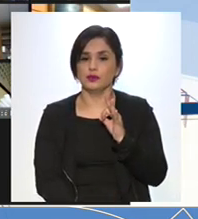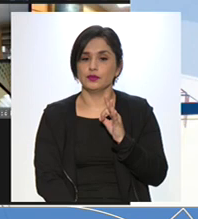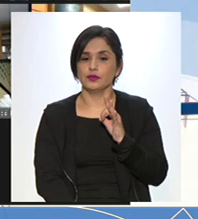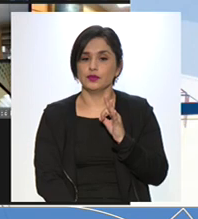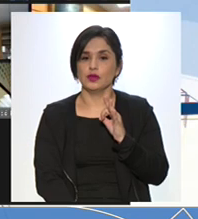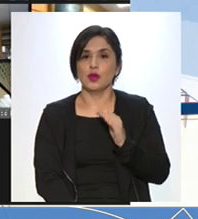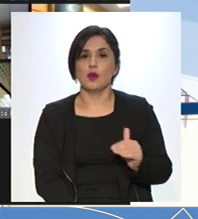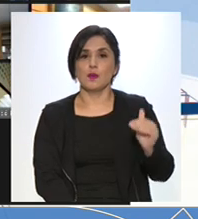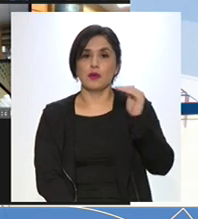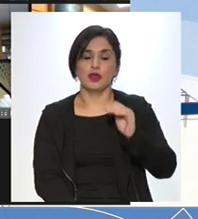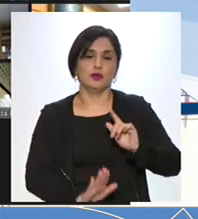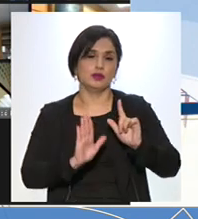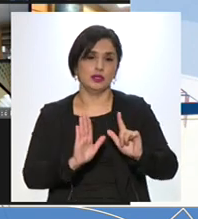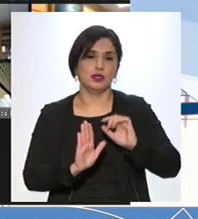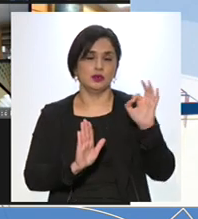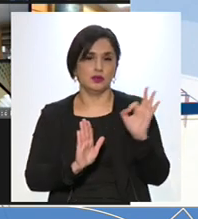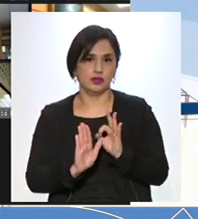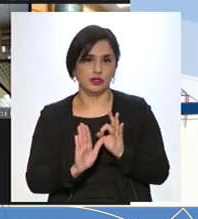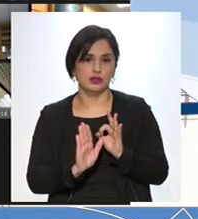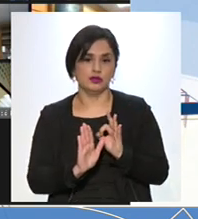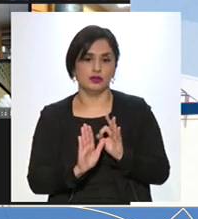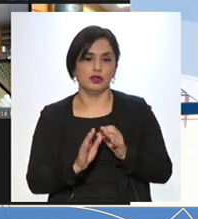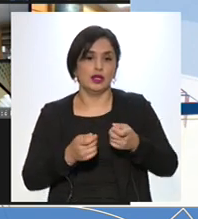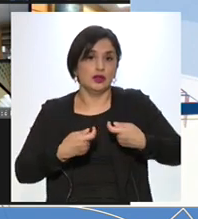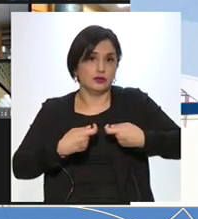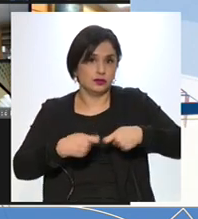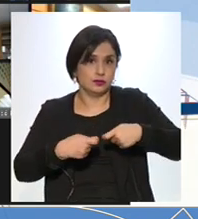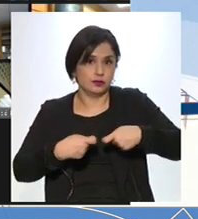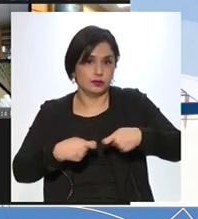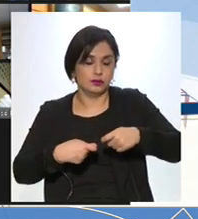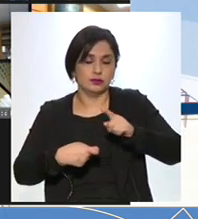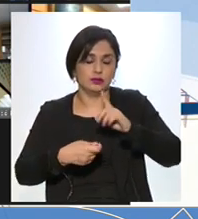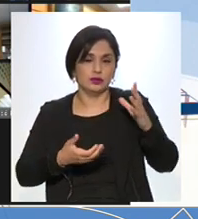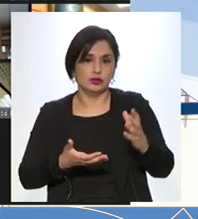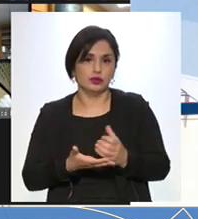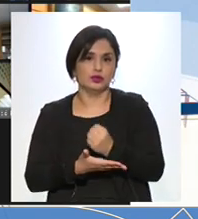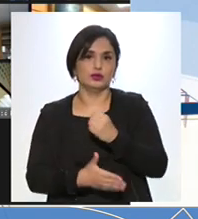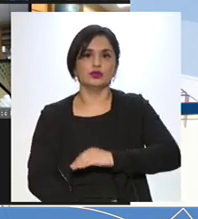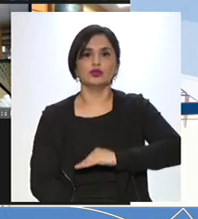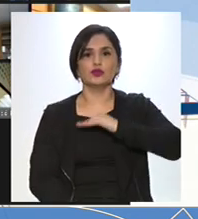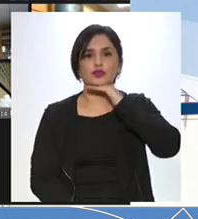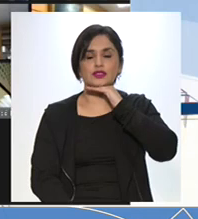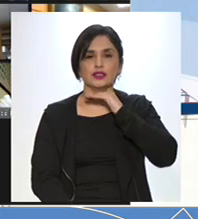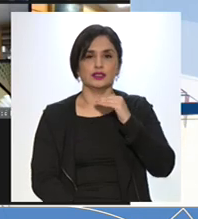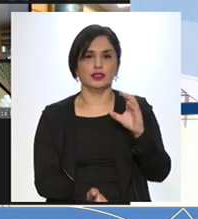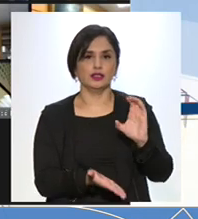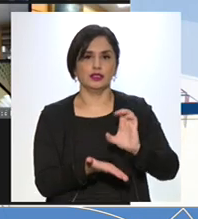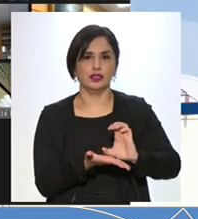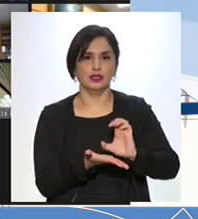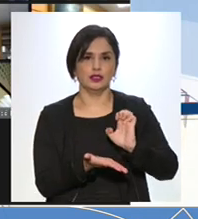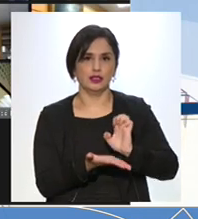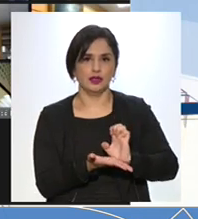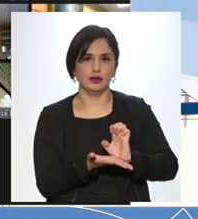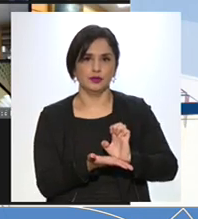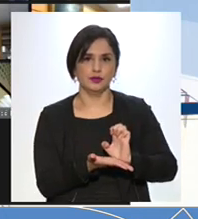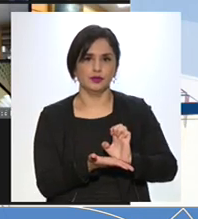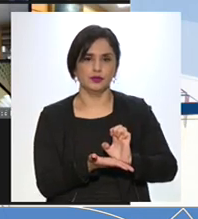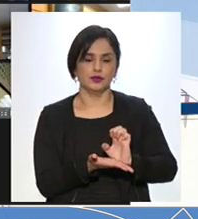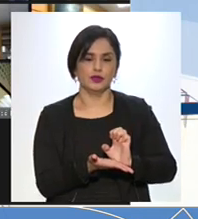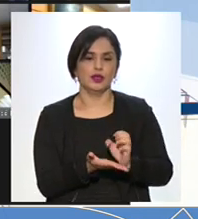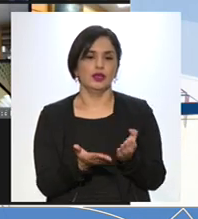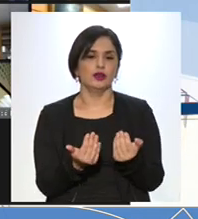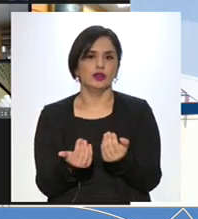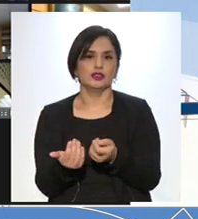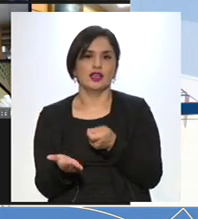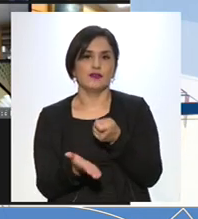del producto. Este incremento del gasto no alcanza a cubrirse con los ingresos fiscales generados por el mayor crecimiento económico, aumentando las necesidades de